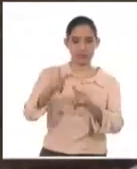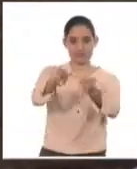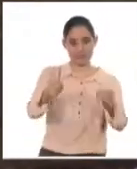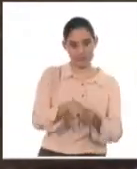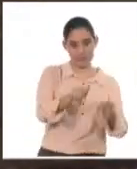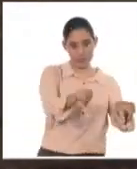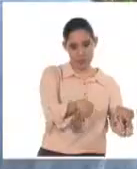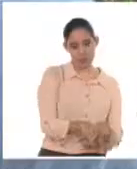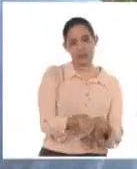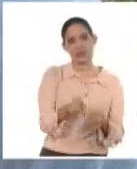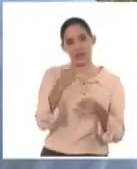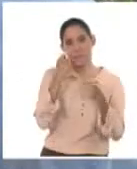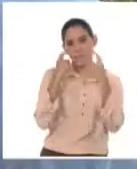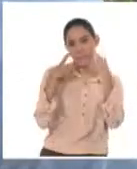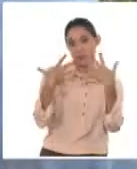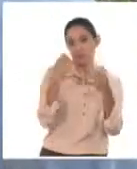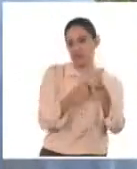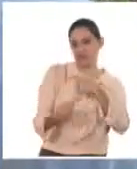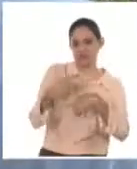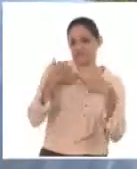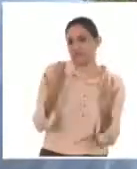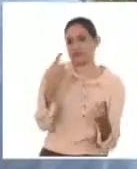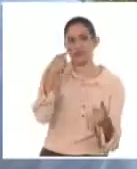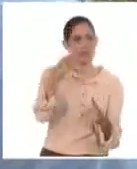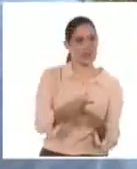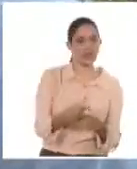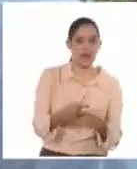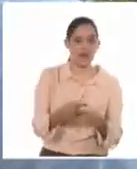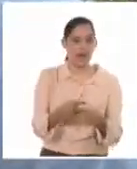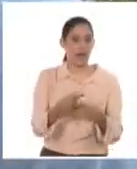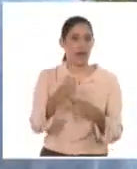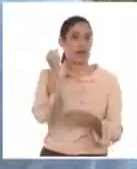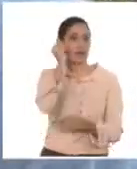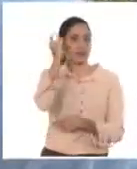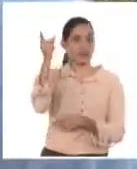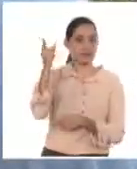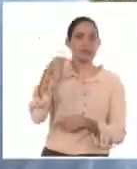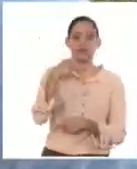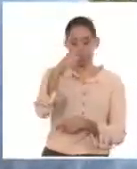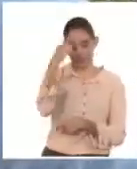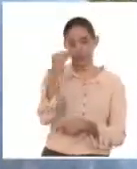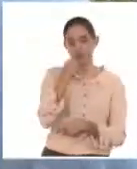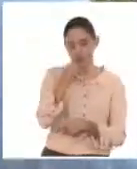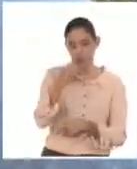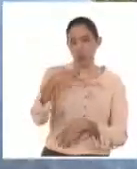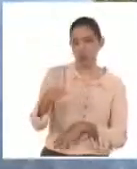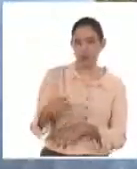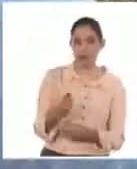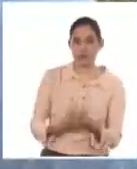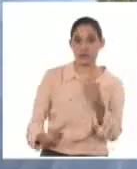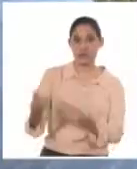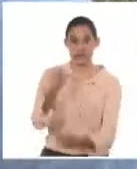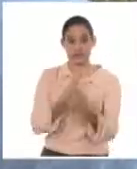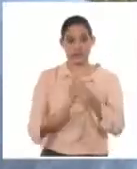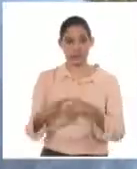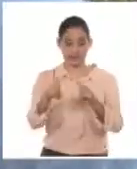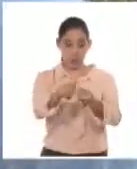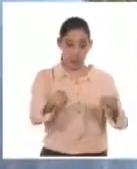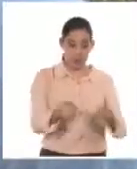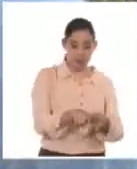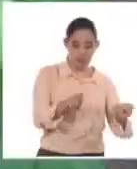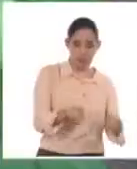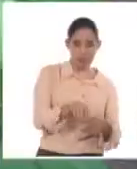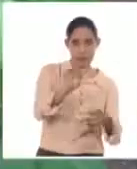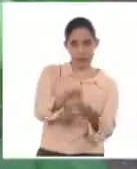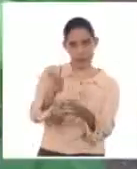tener es la idea y la valentía y las ganas de trabajar. Y sí se puede. Y cada pedacito de tierra que haya sembrado es más comida que va a